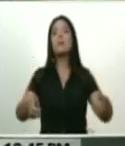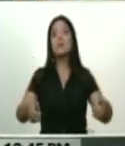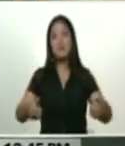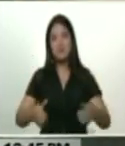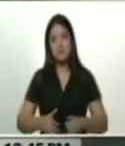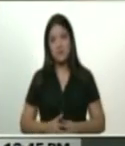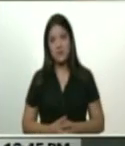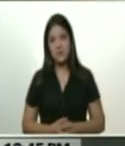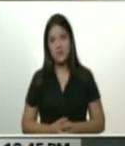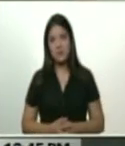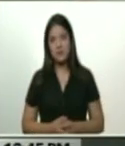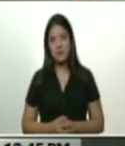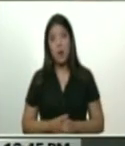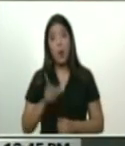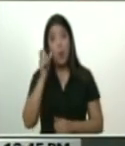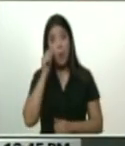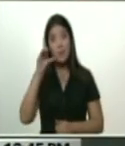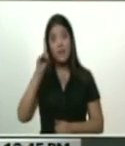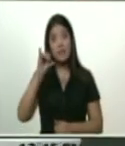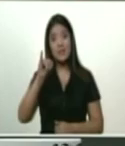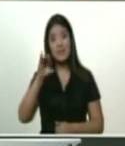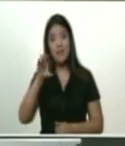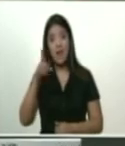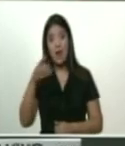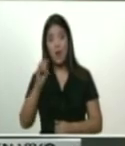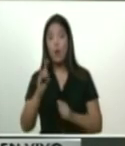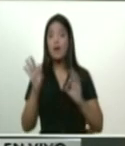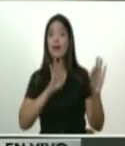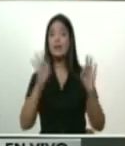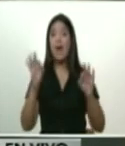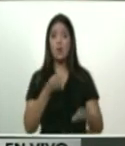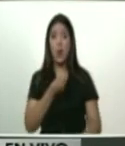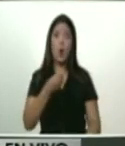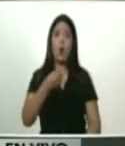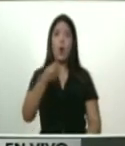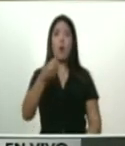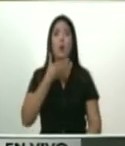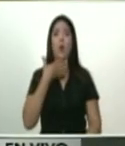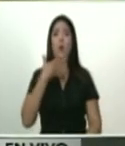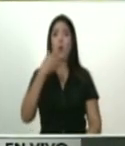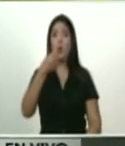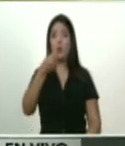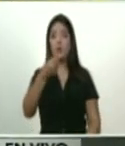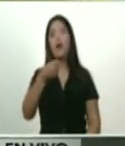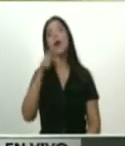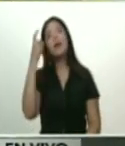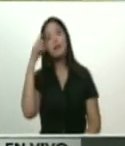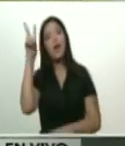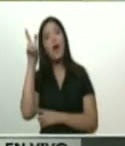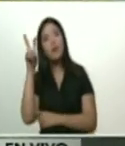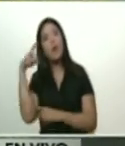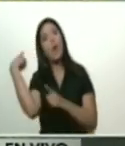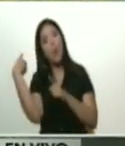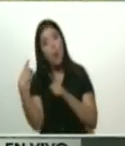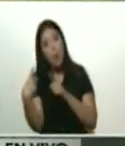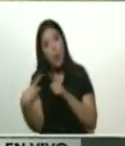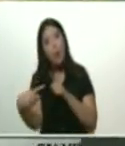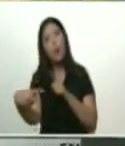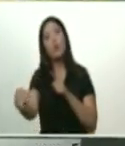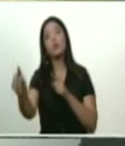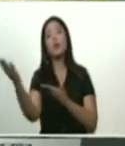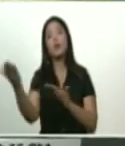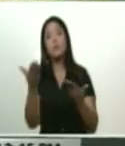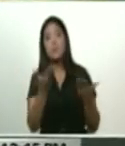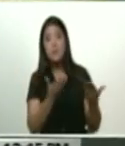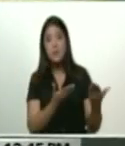Maracay, con Diego El Cigala en el Teatro de la Ópera de Maracay. El día viernes, otros invitados de lujo